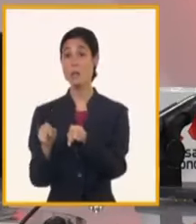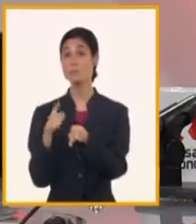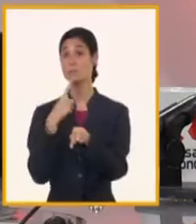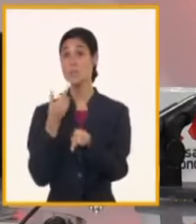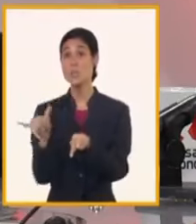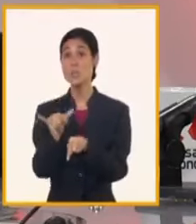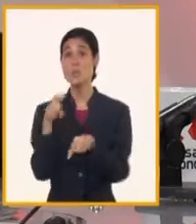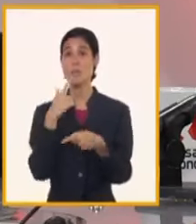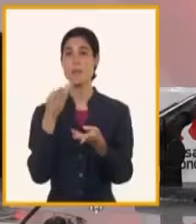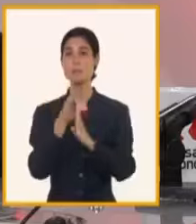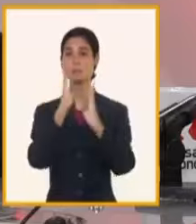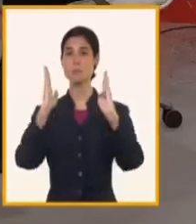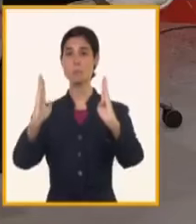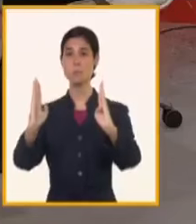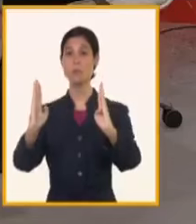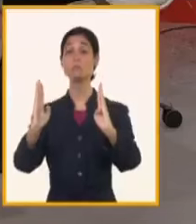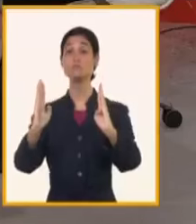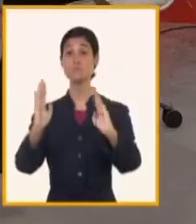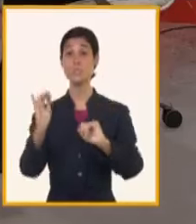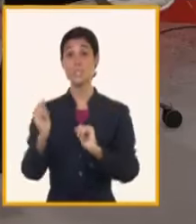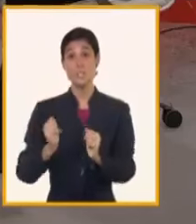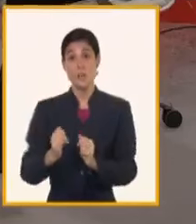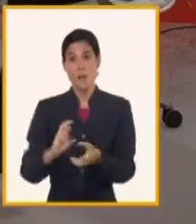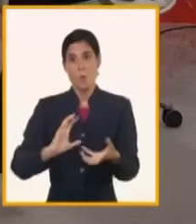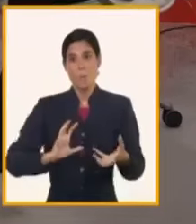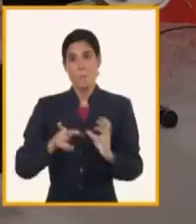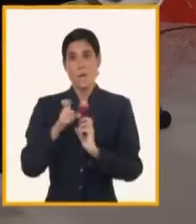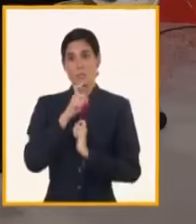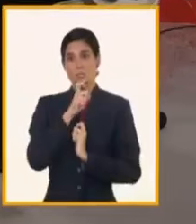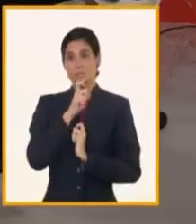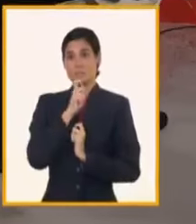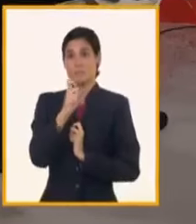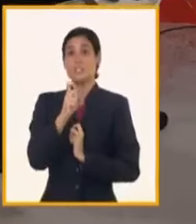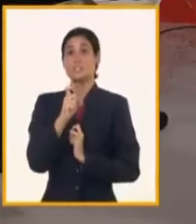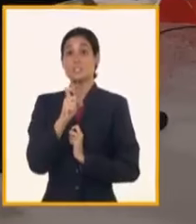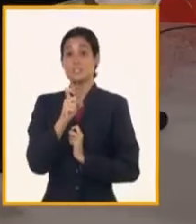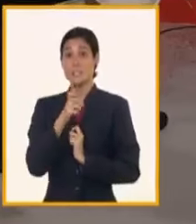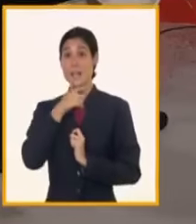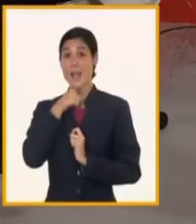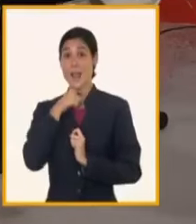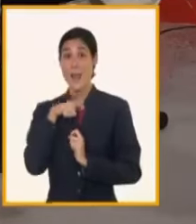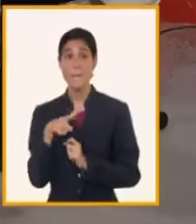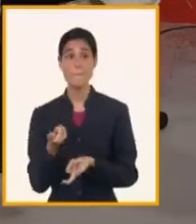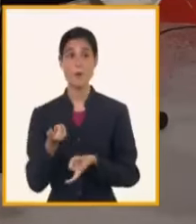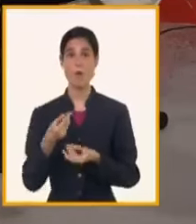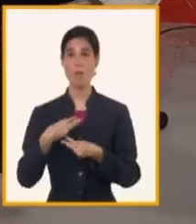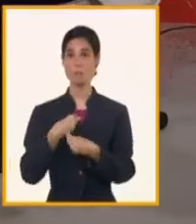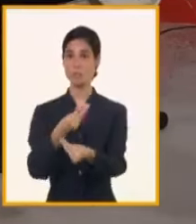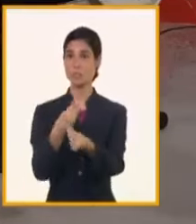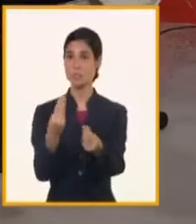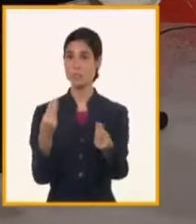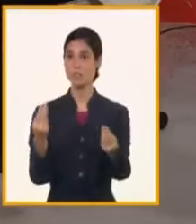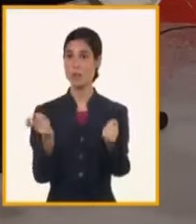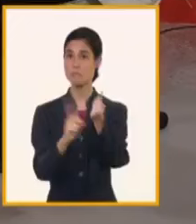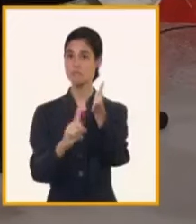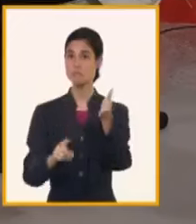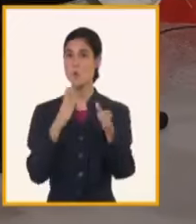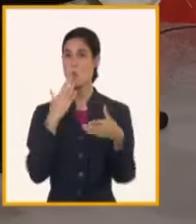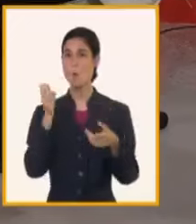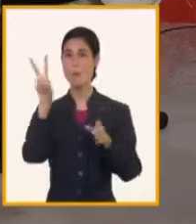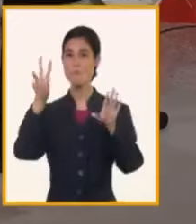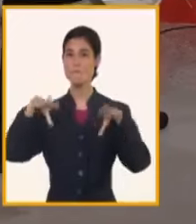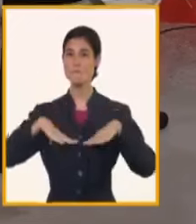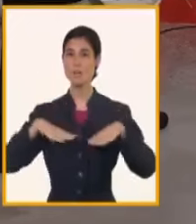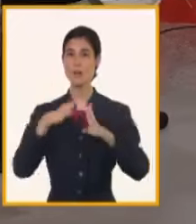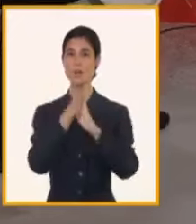duro para el mantenimiento que debía garantizar cómo sería el verano qué ocurrió